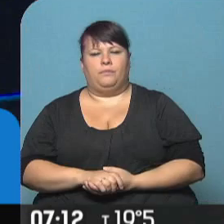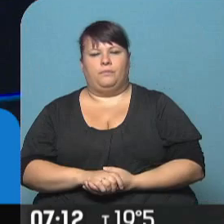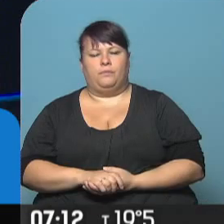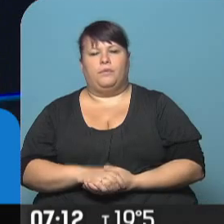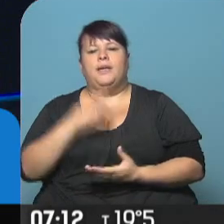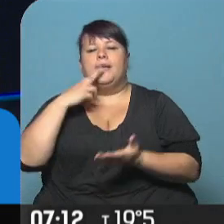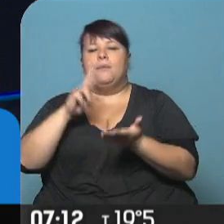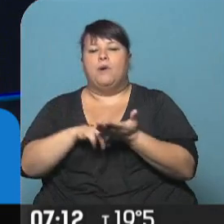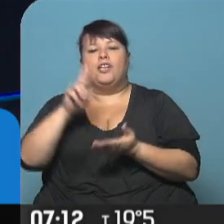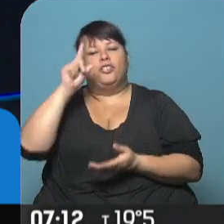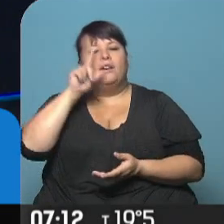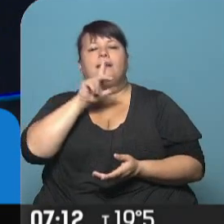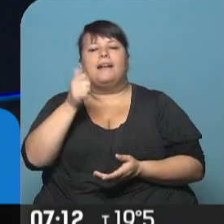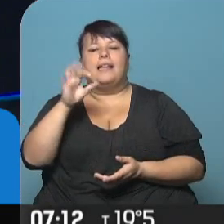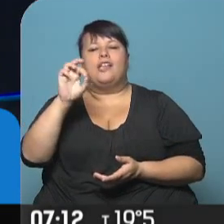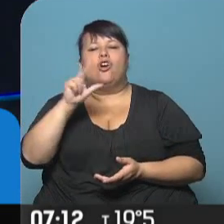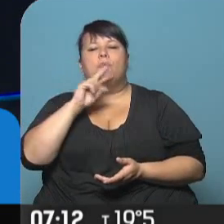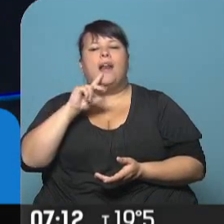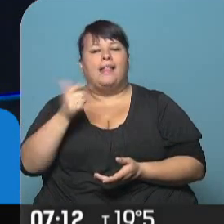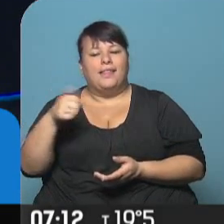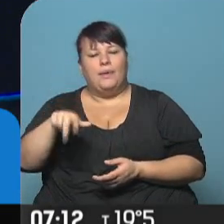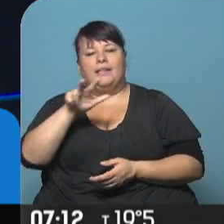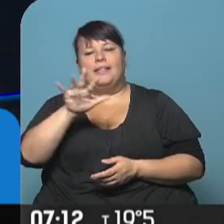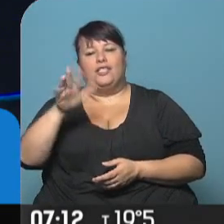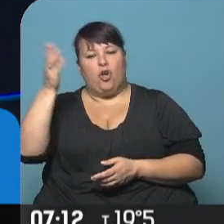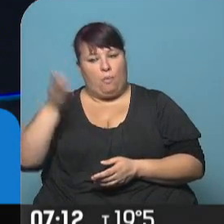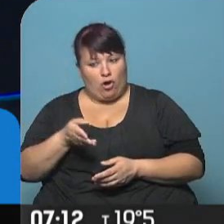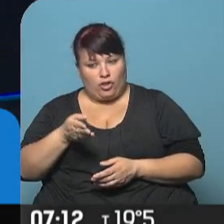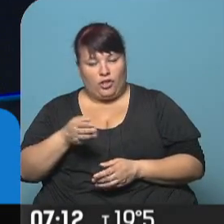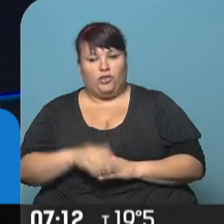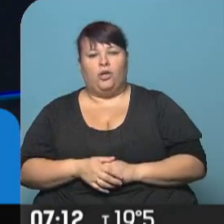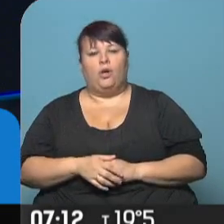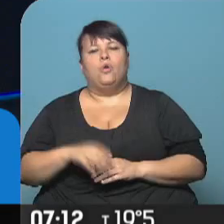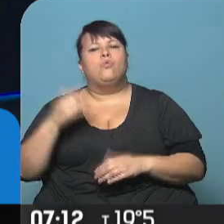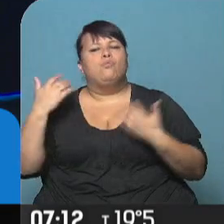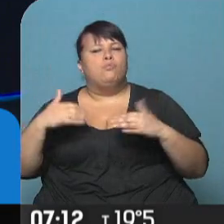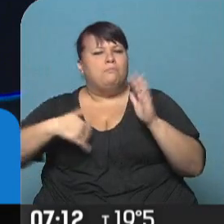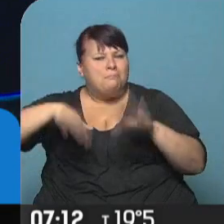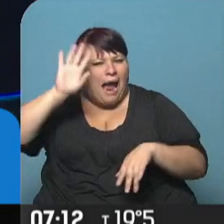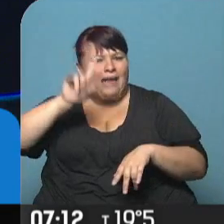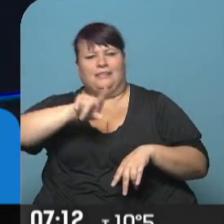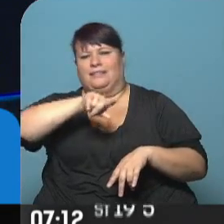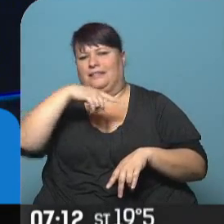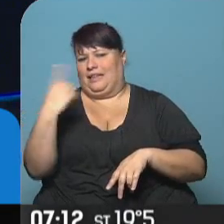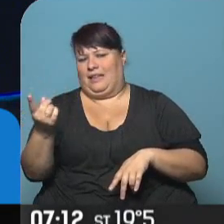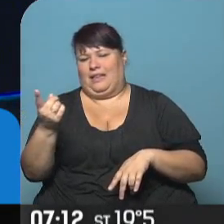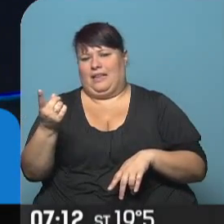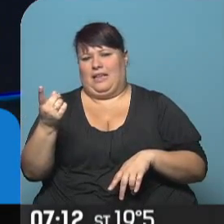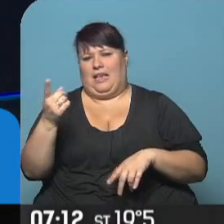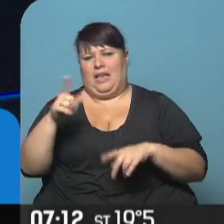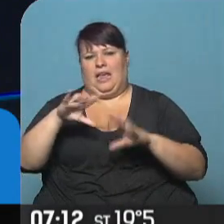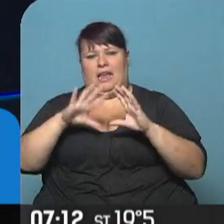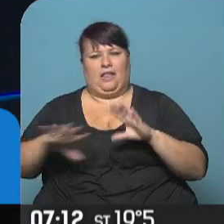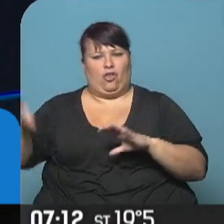El impuesto a la renta corporativa hoy en la Argentina, que es de 35%, es muchísimo más elevado que el que rige